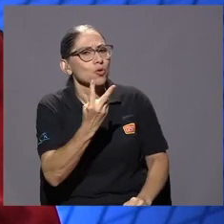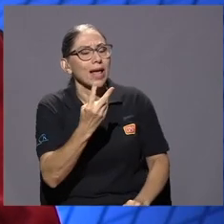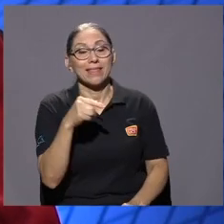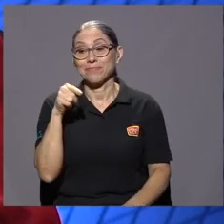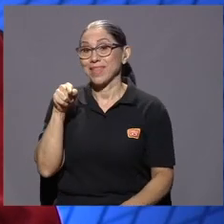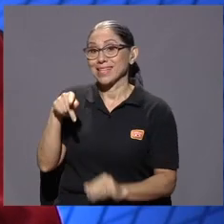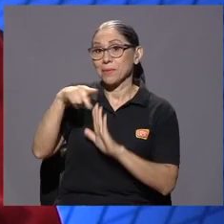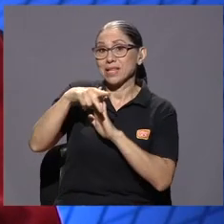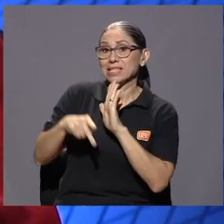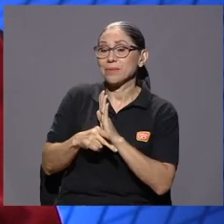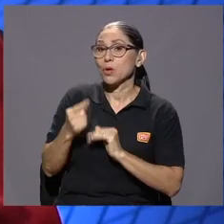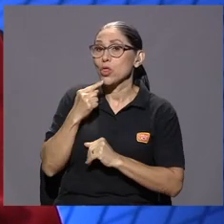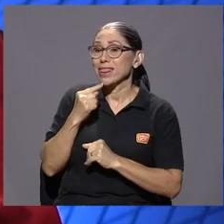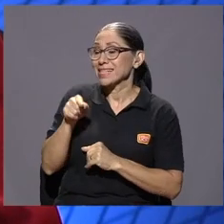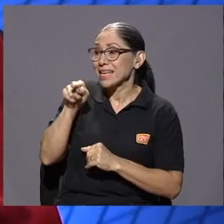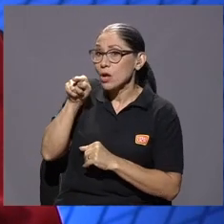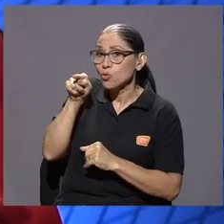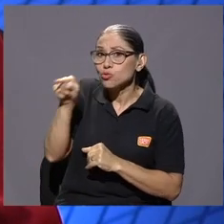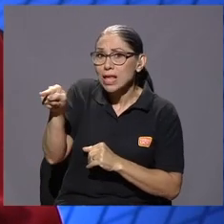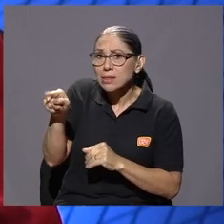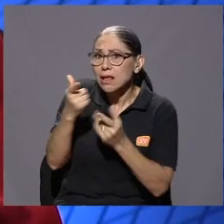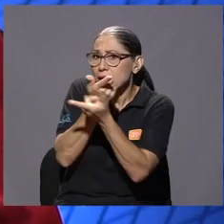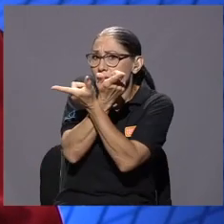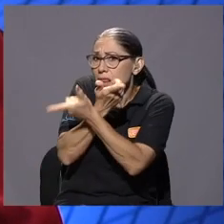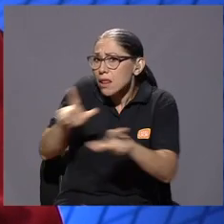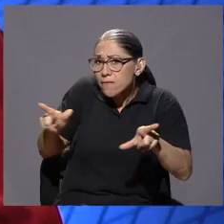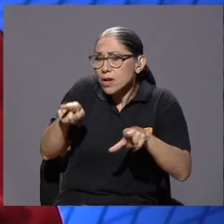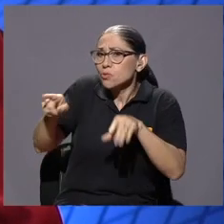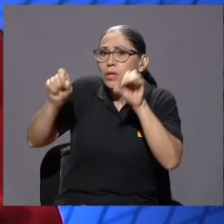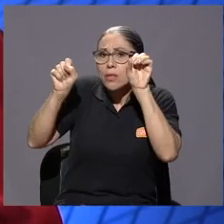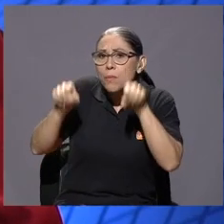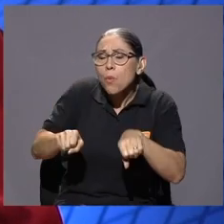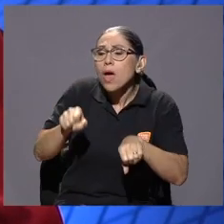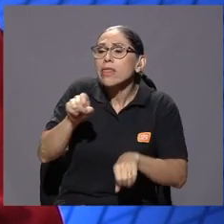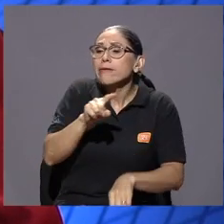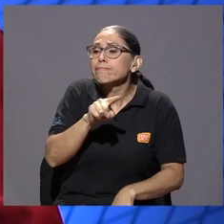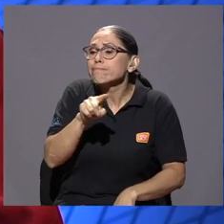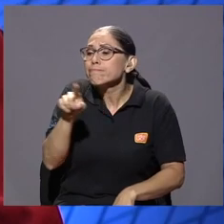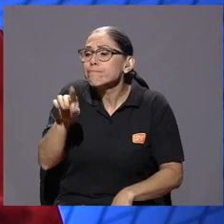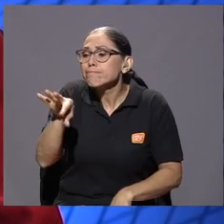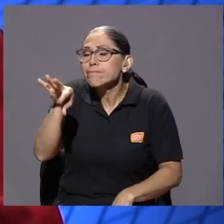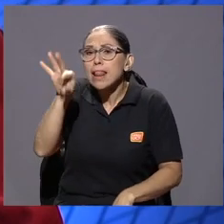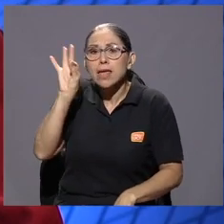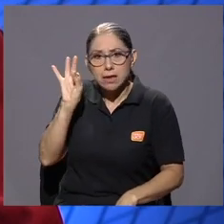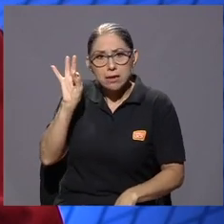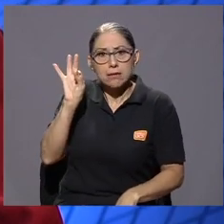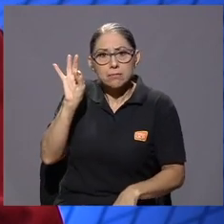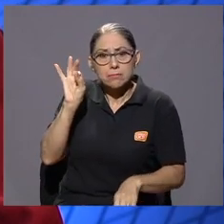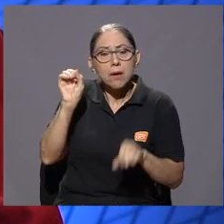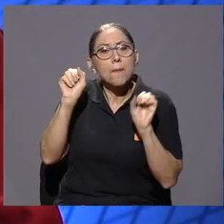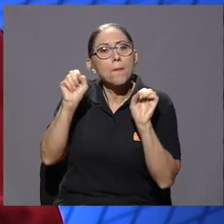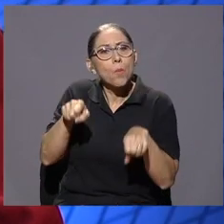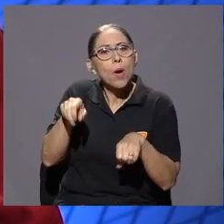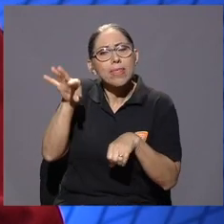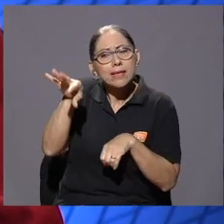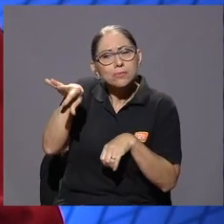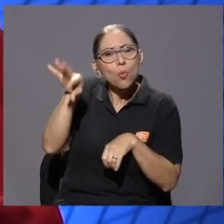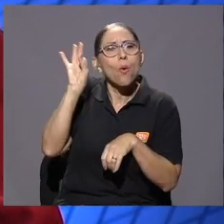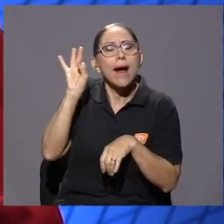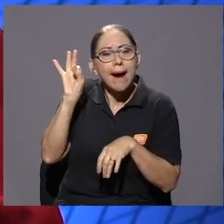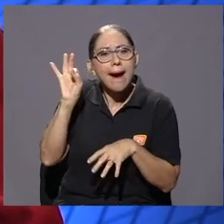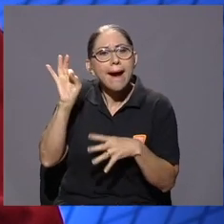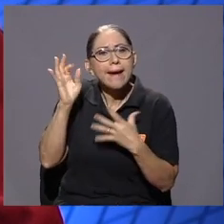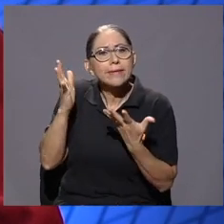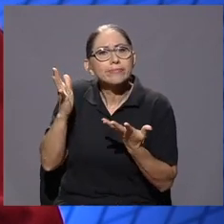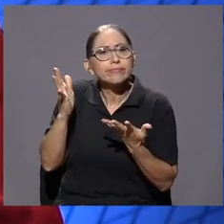voluntad dice que eres libre de elegir, ¿verdad? Que te permite elegir por